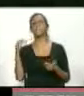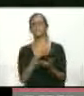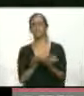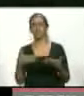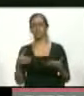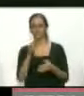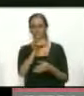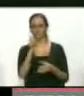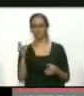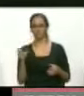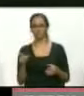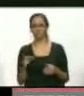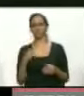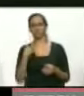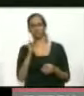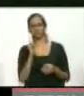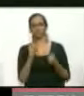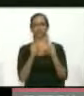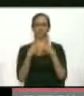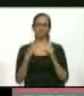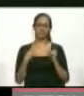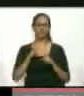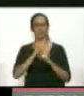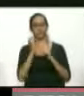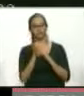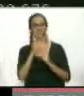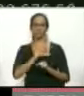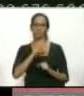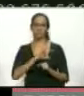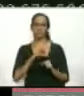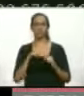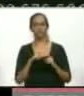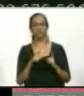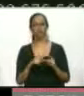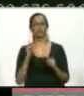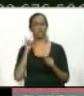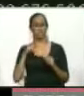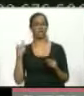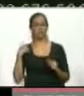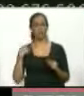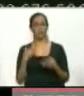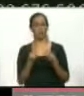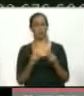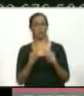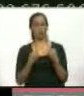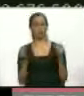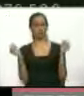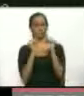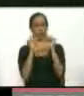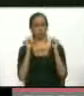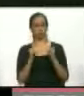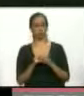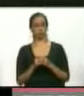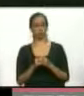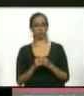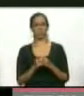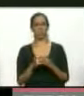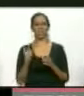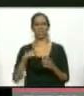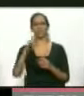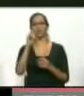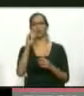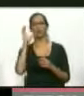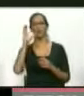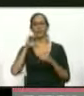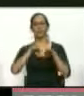habría ciertas diferencias culturales y sociales pero bien tendrían muchas cosas en común sería el segundo país